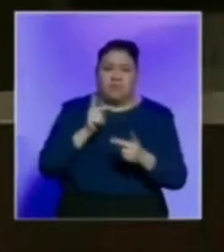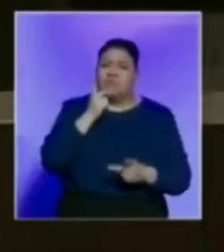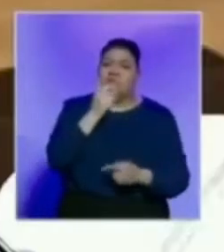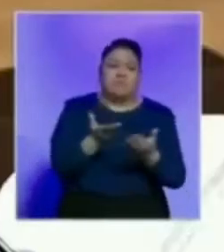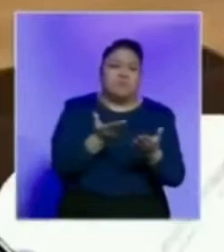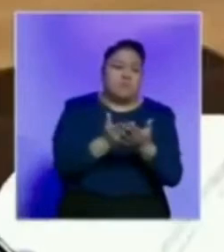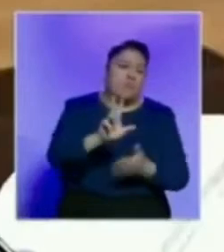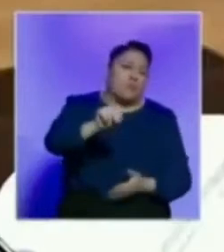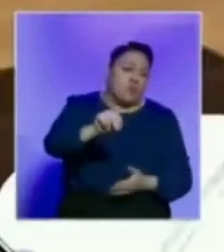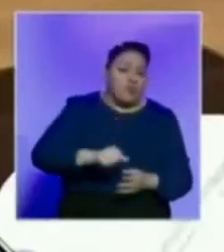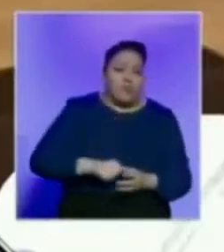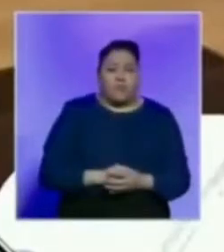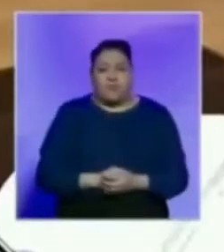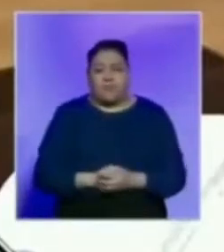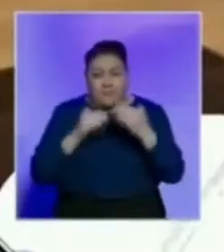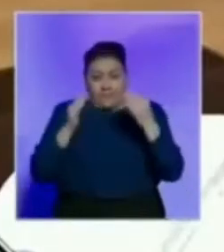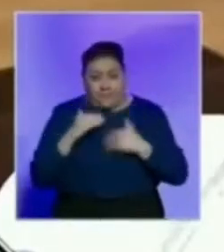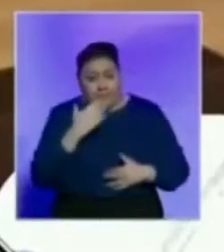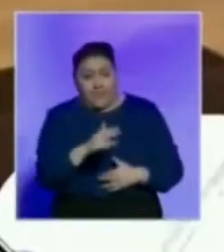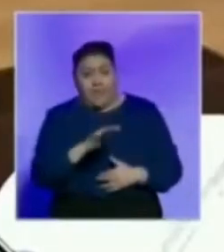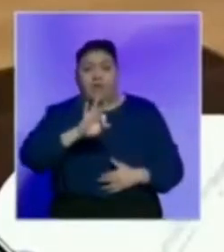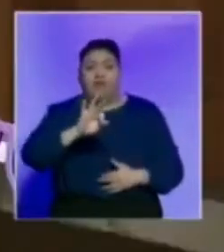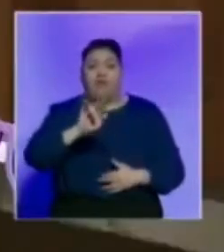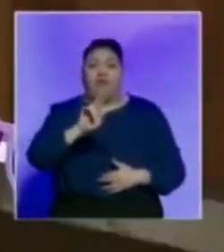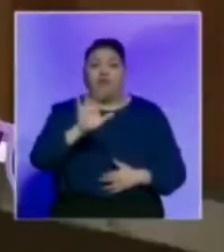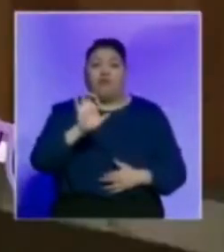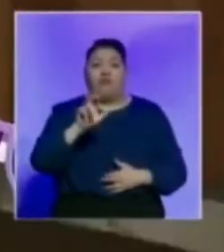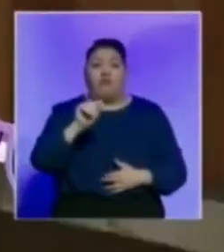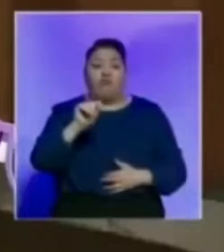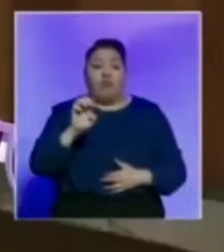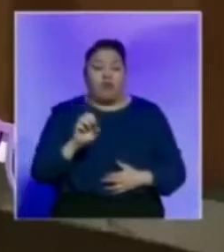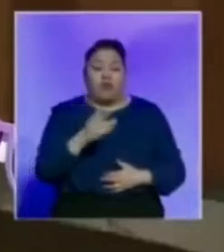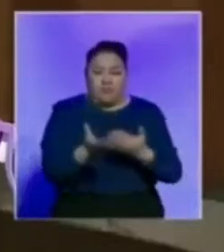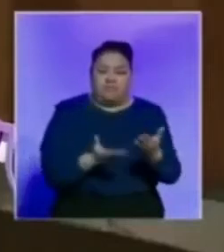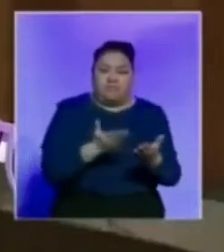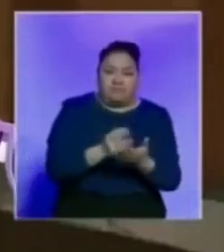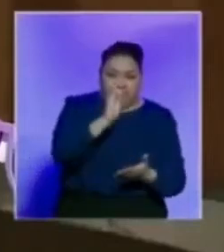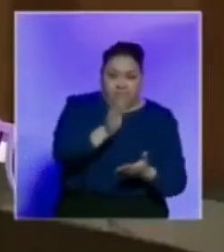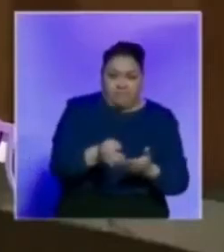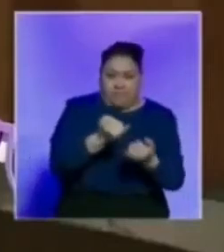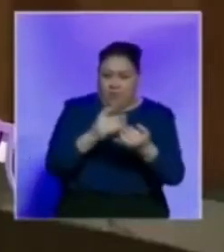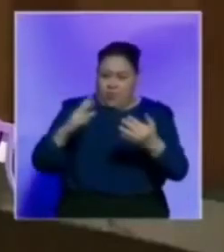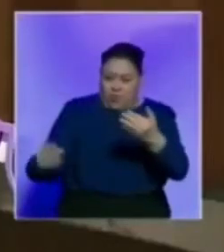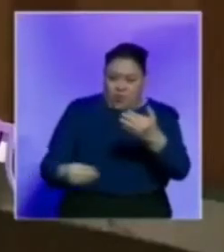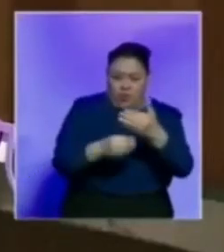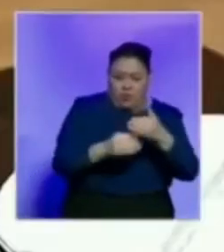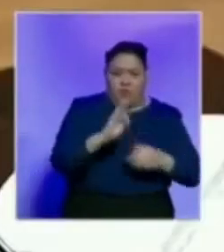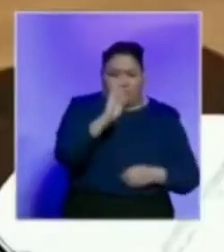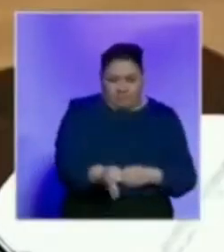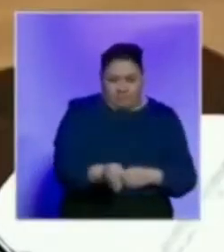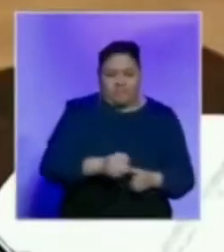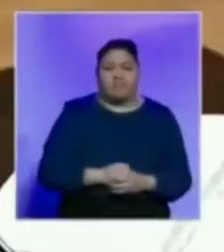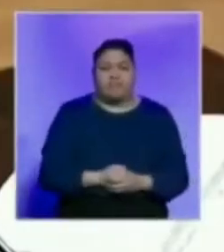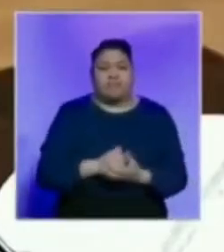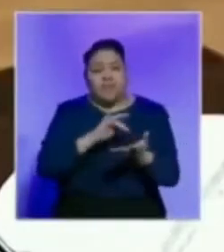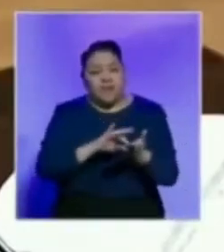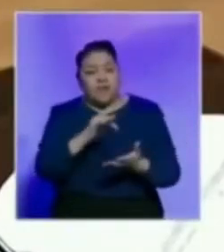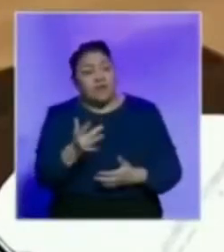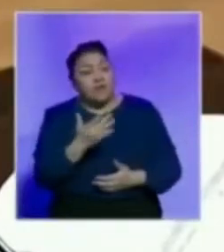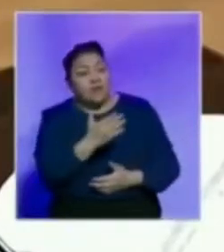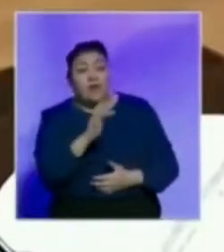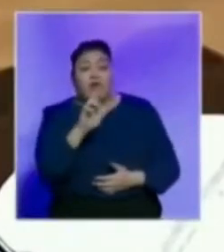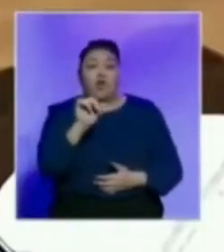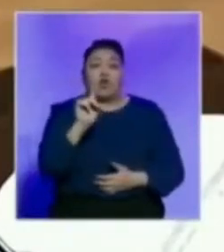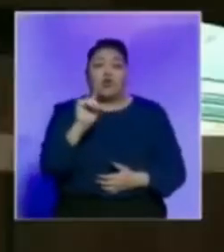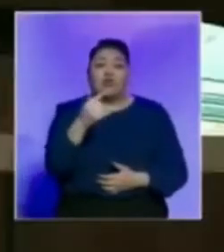contra. Gracias, magistrado. Magistrado Felipe Alfredo Fuentes Barrera. A favor del proyecto y con la adición que se aceptó. Gracias, magistrado.